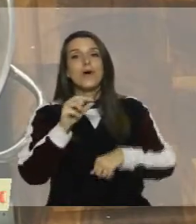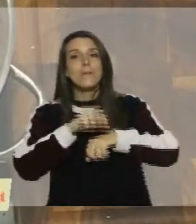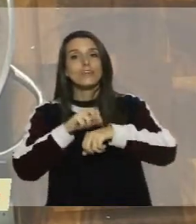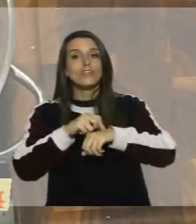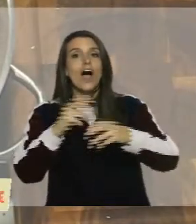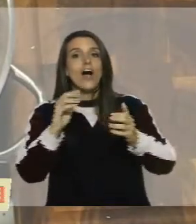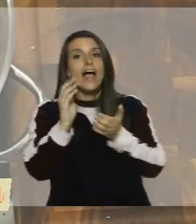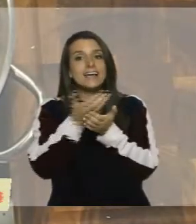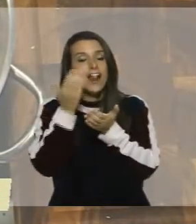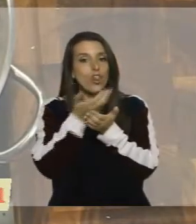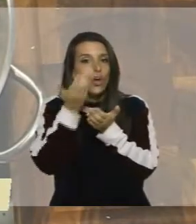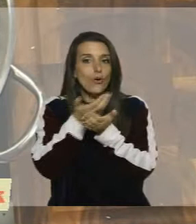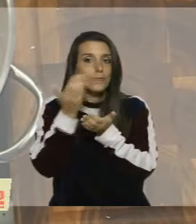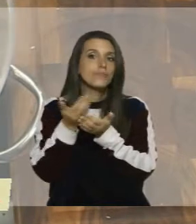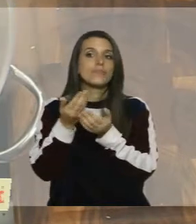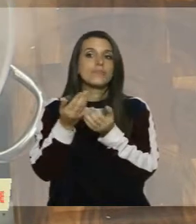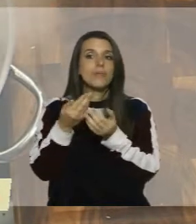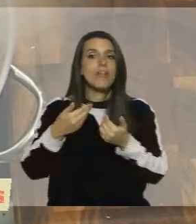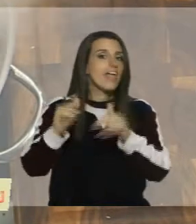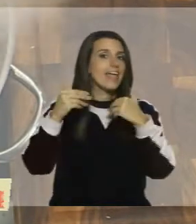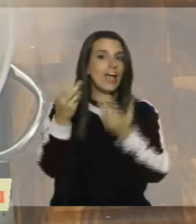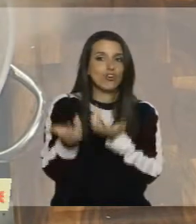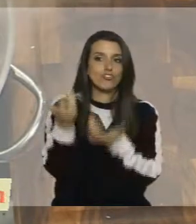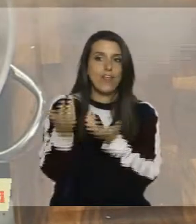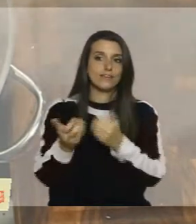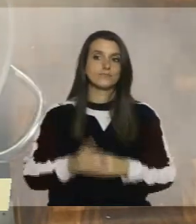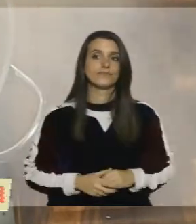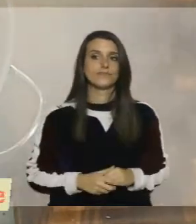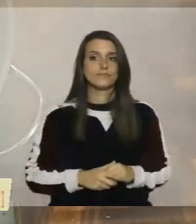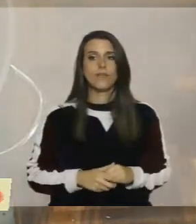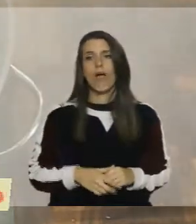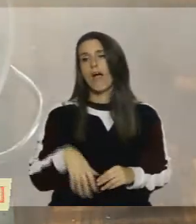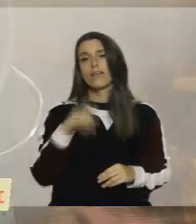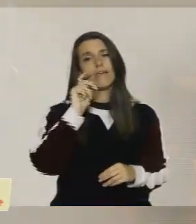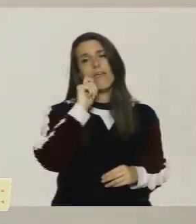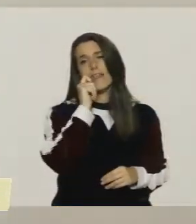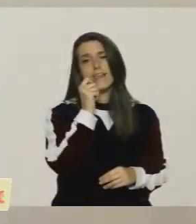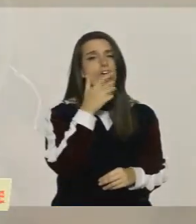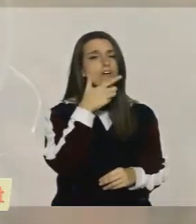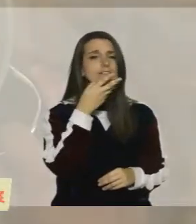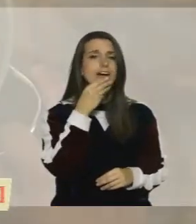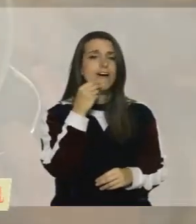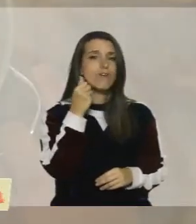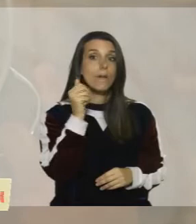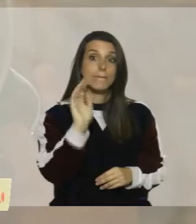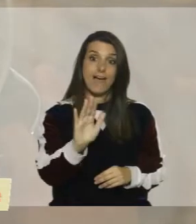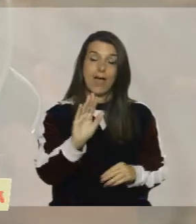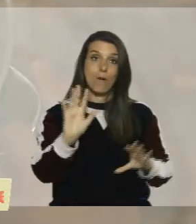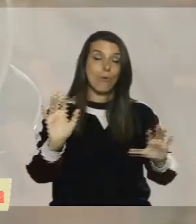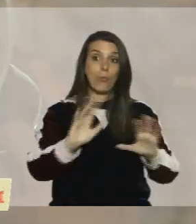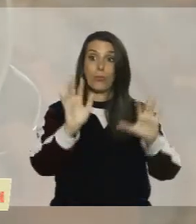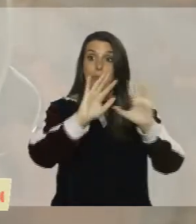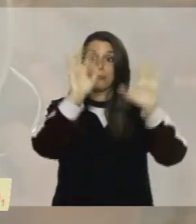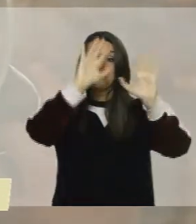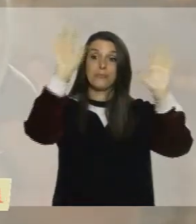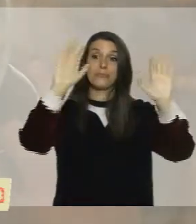de caldo, como habíamos dicho, y vamos a agregarle queso crema. Qué sabroso. Mirá todo eso. Opa, para que se llenó de bola.